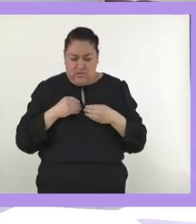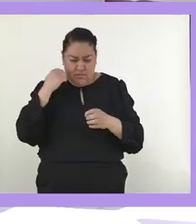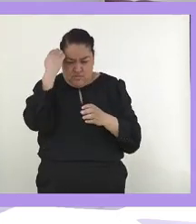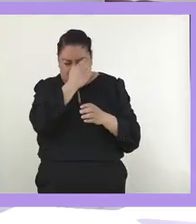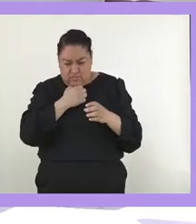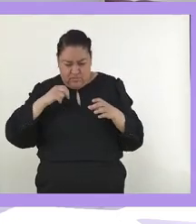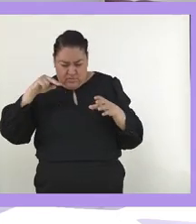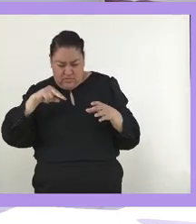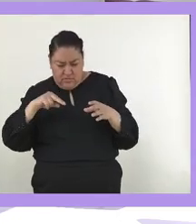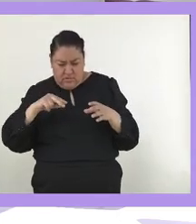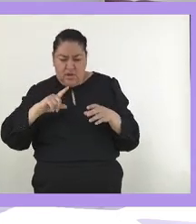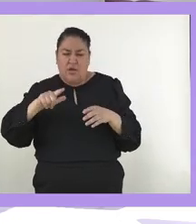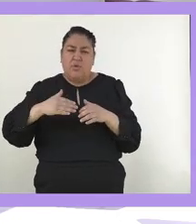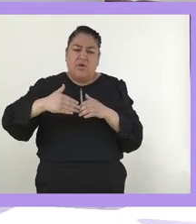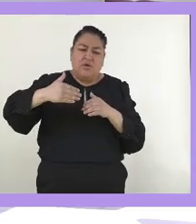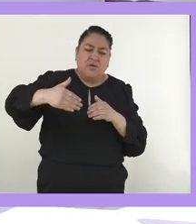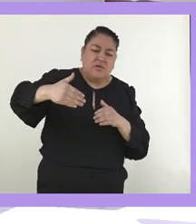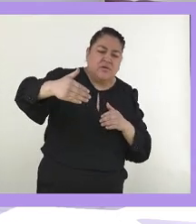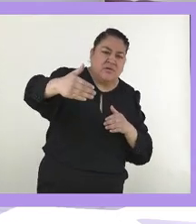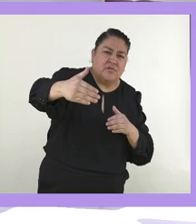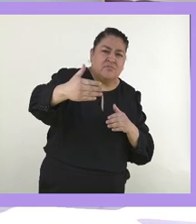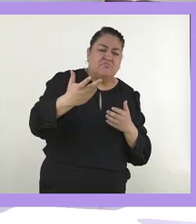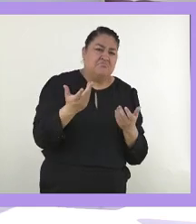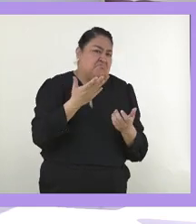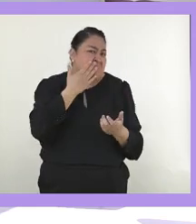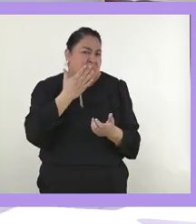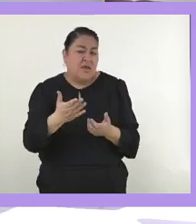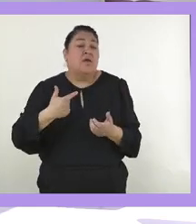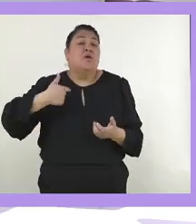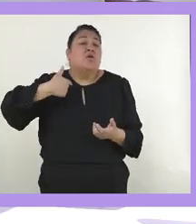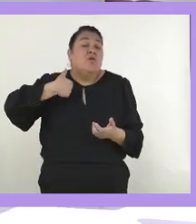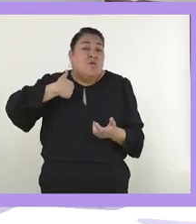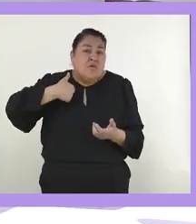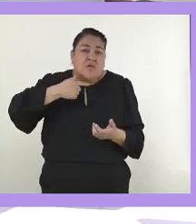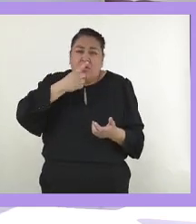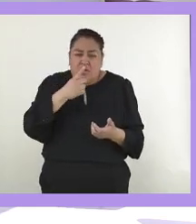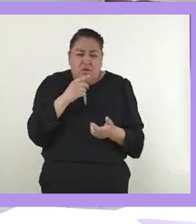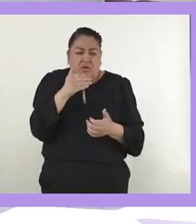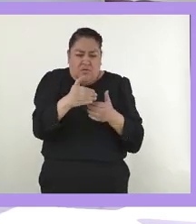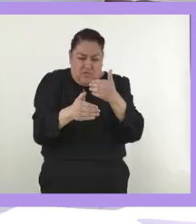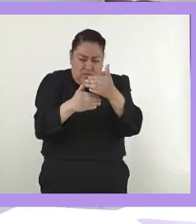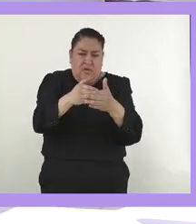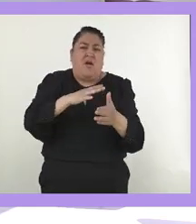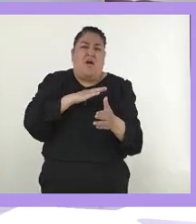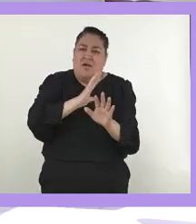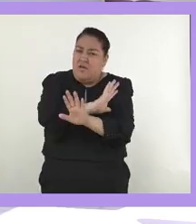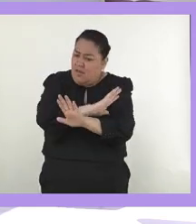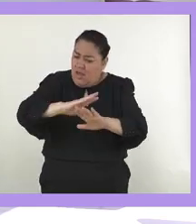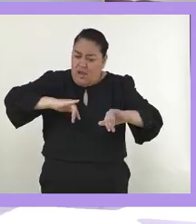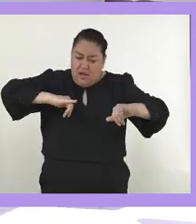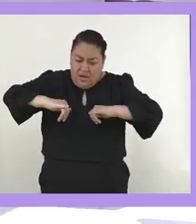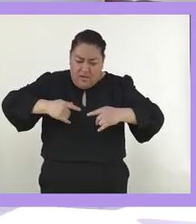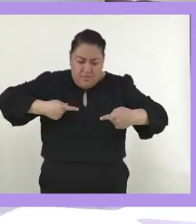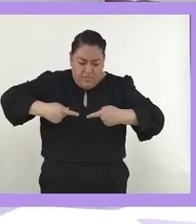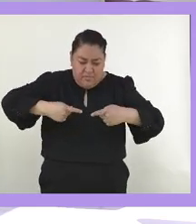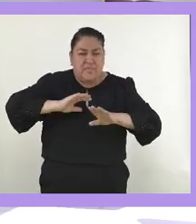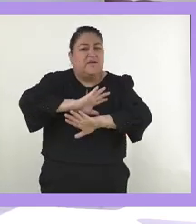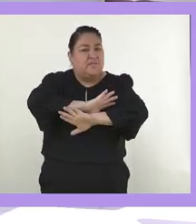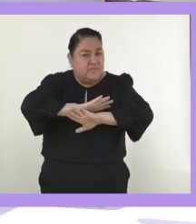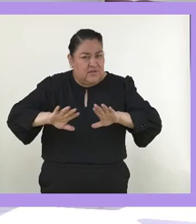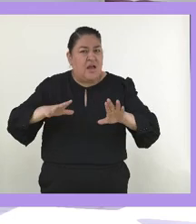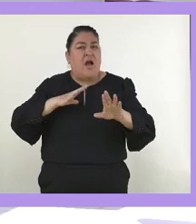día Yo digo que vamos avanzando por qué Pues porque ya tenemos una estrategia ya tenemos una guía ya tenemos los objetivos